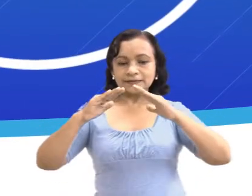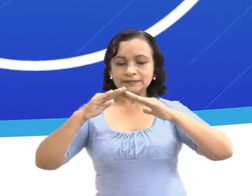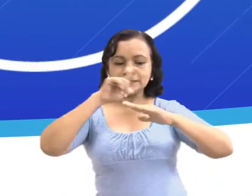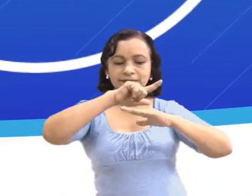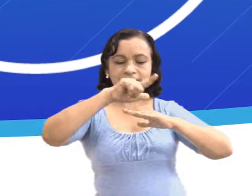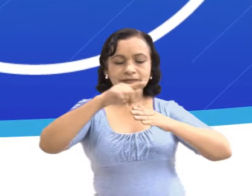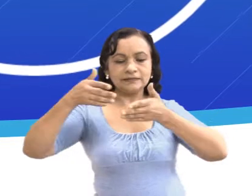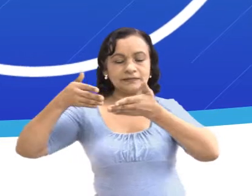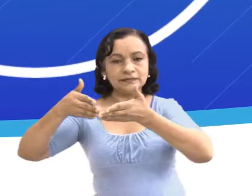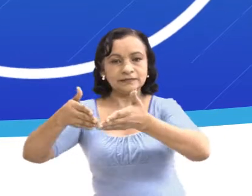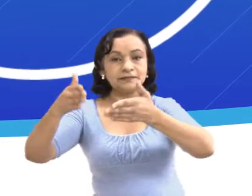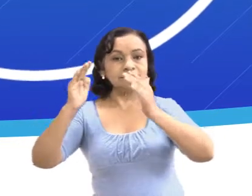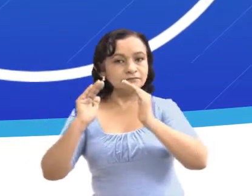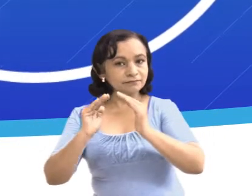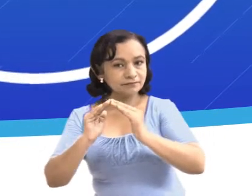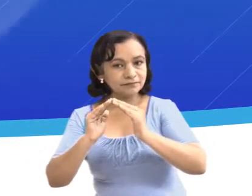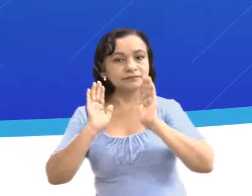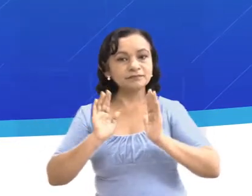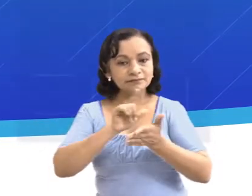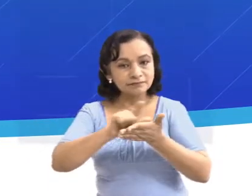Limpiemos techos, canales y desagües de la vivienda.